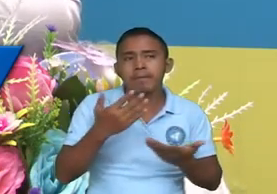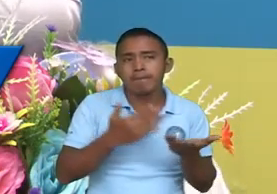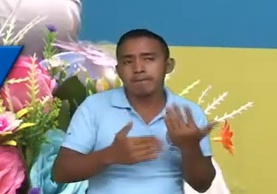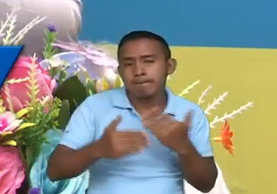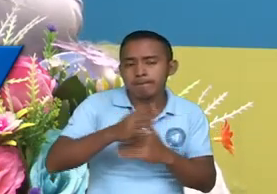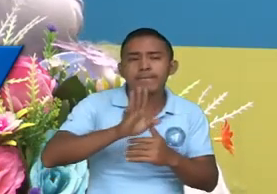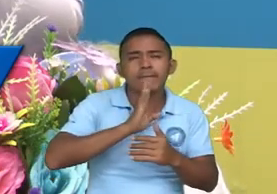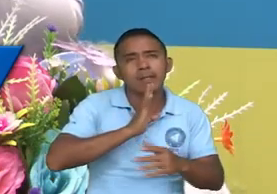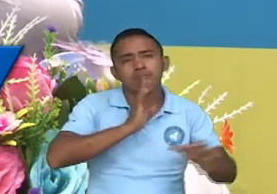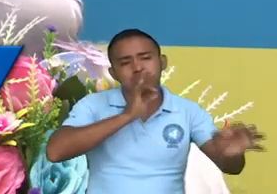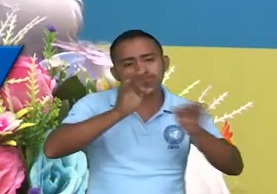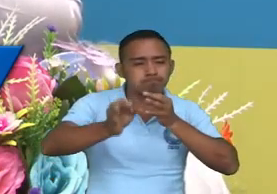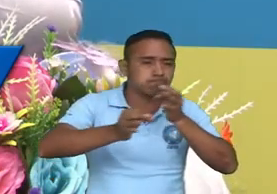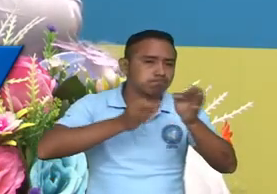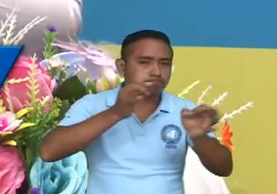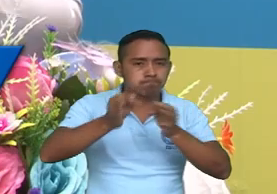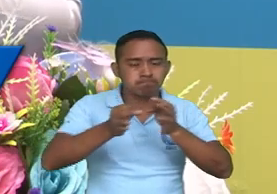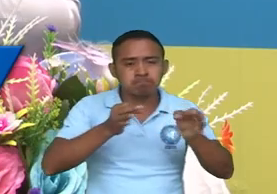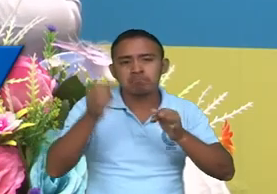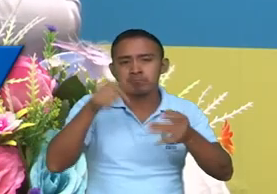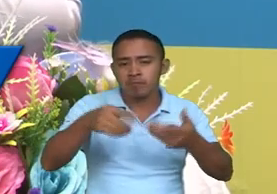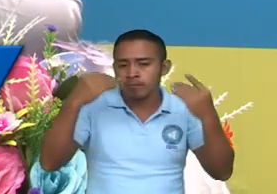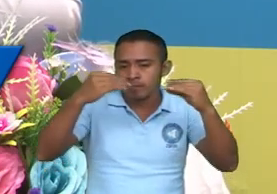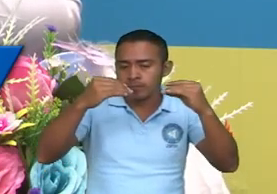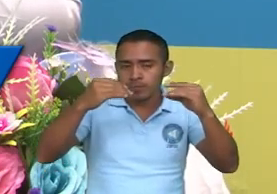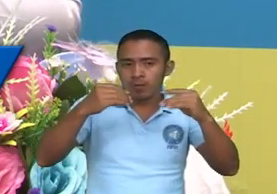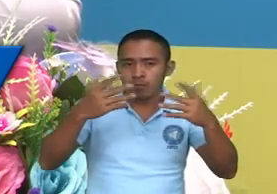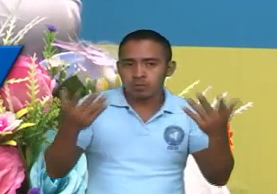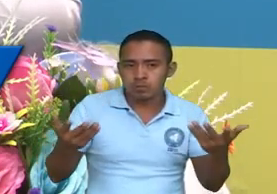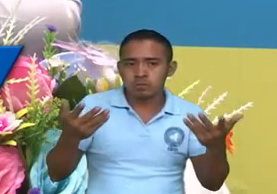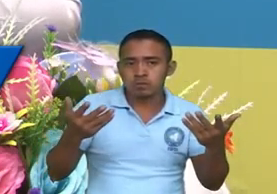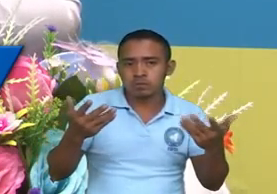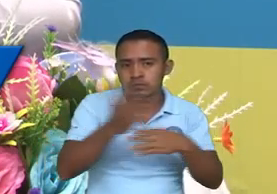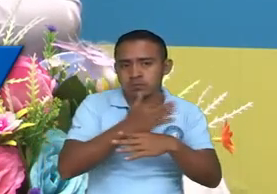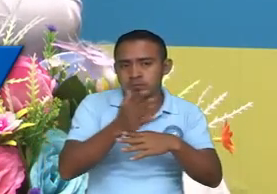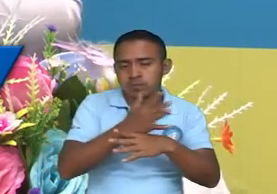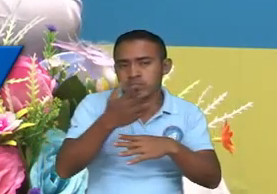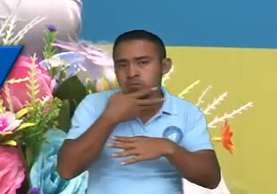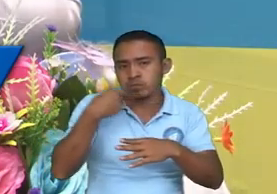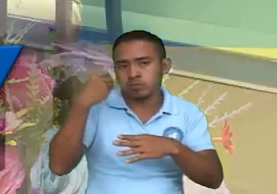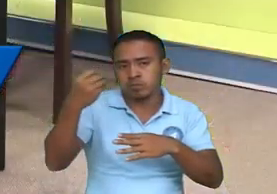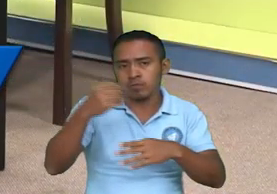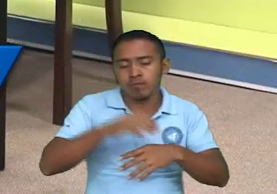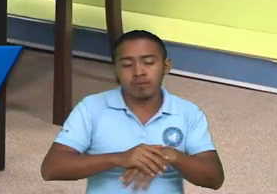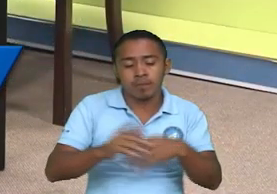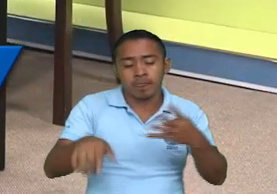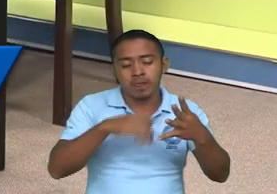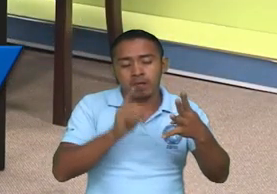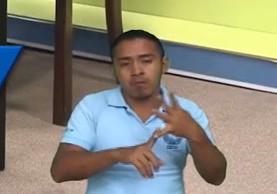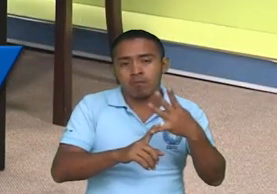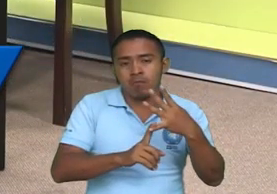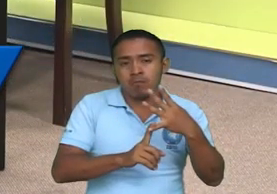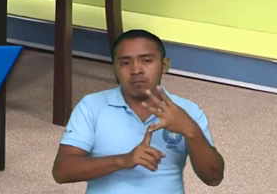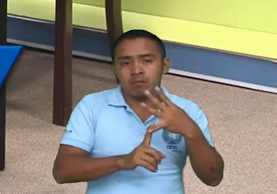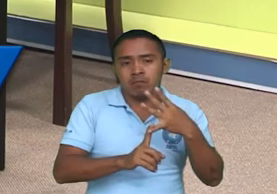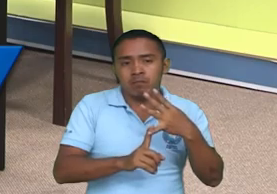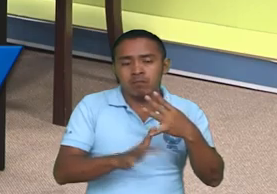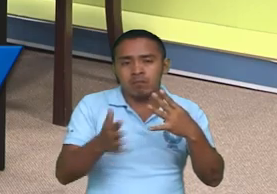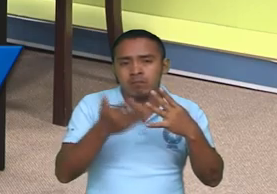de salud ha trabajado mucho en lo que es tratar de disminuir el embarazo de nuestras adolescentes, son factores que en realidad están un poquito